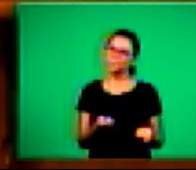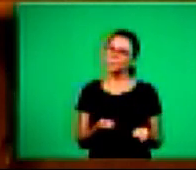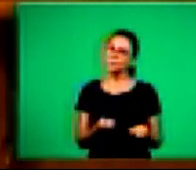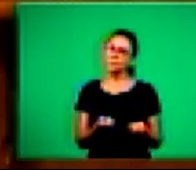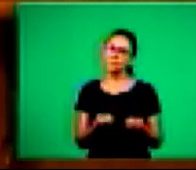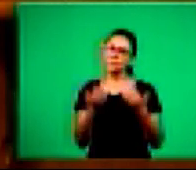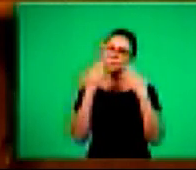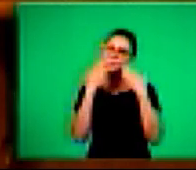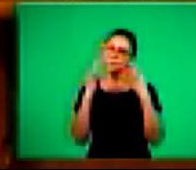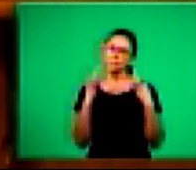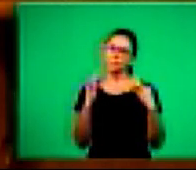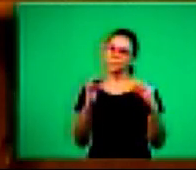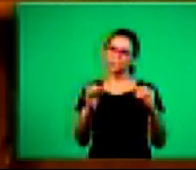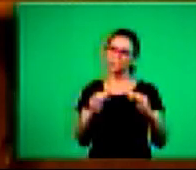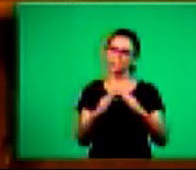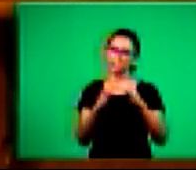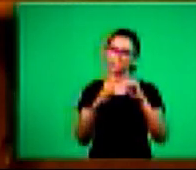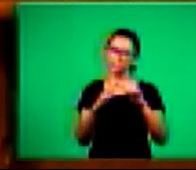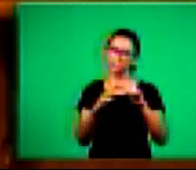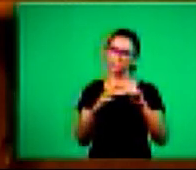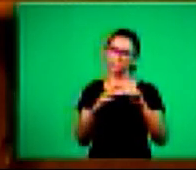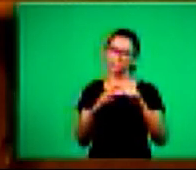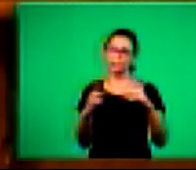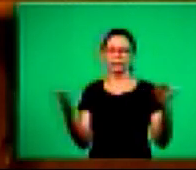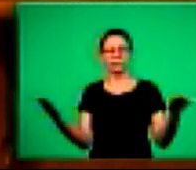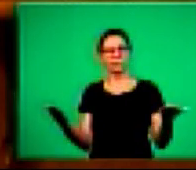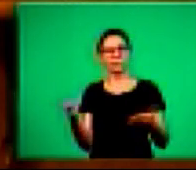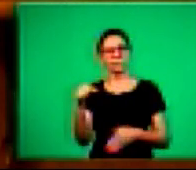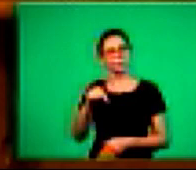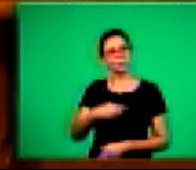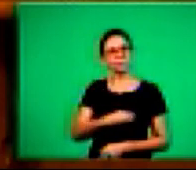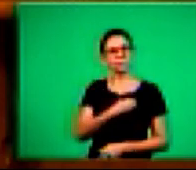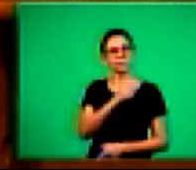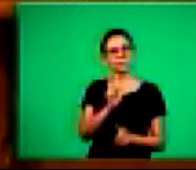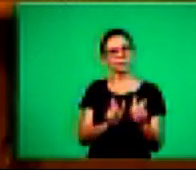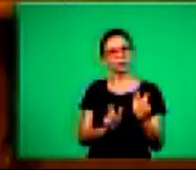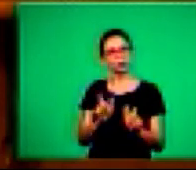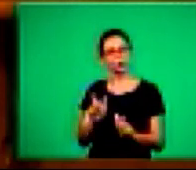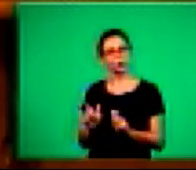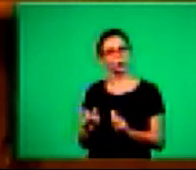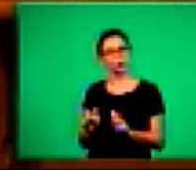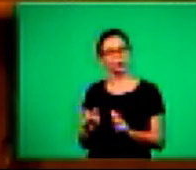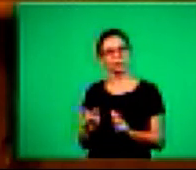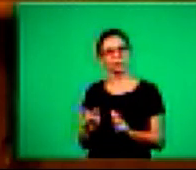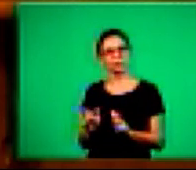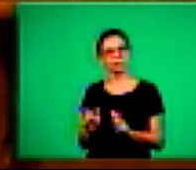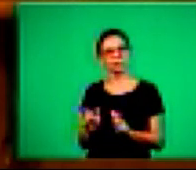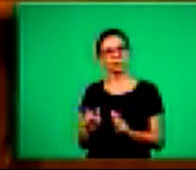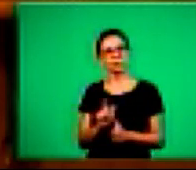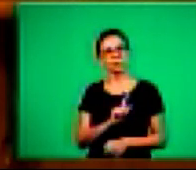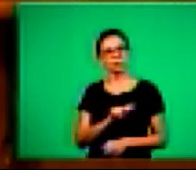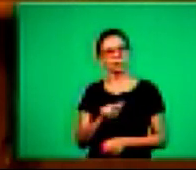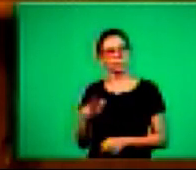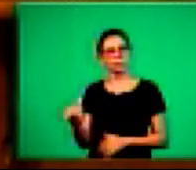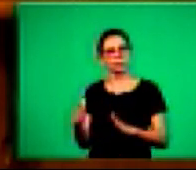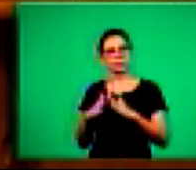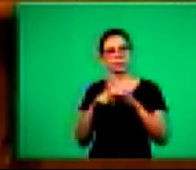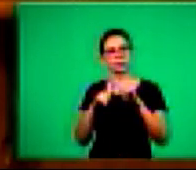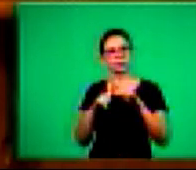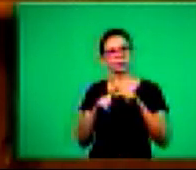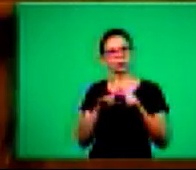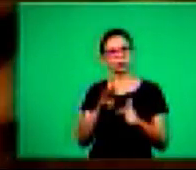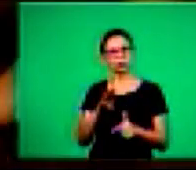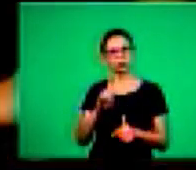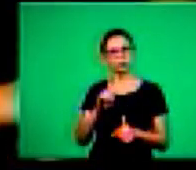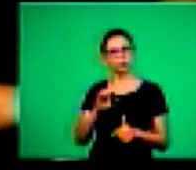horario transmitiendo a todas nuestras iglesias y hoy aquí están con nosotros presentes nuestros hermanos de las